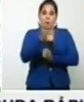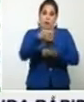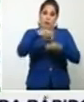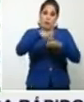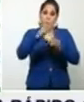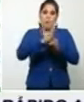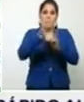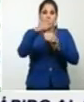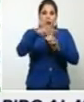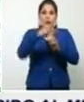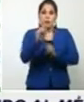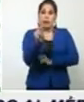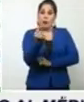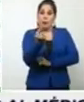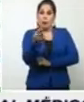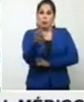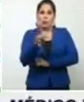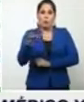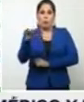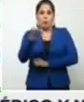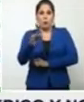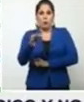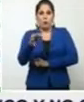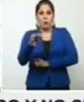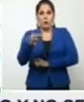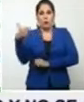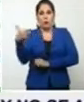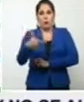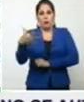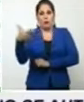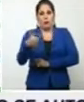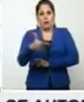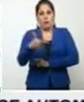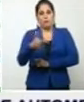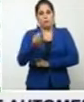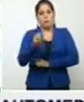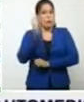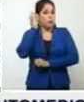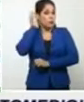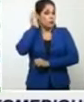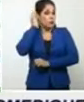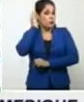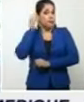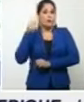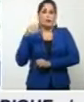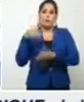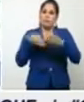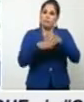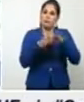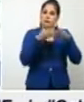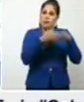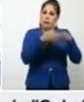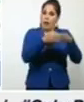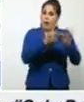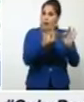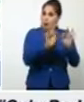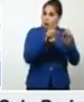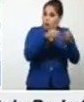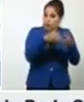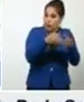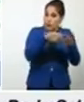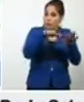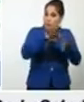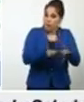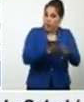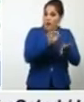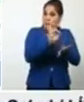1 del municipio de Jovellanos. En el caso de la señora granmense, que entró al país, aunque no llegó a Granma, pertenece